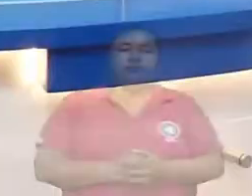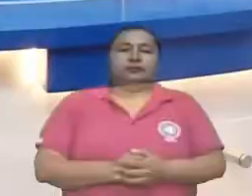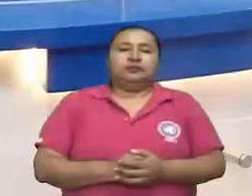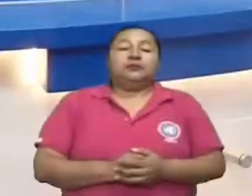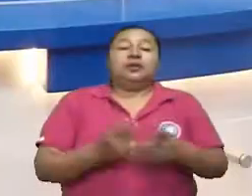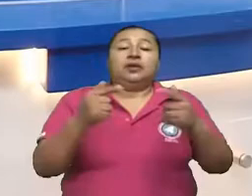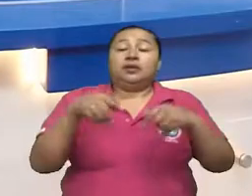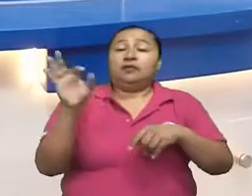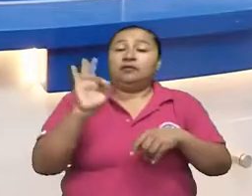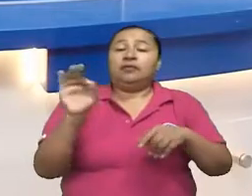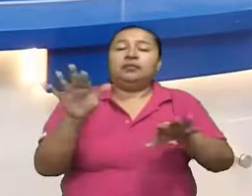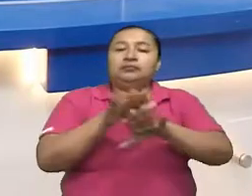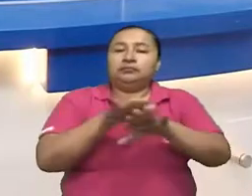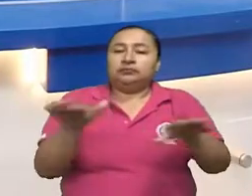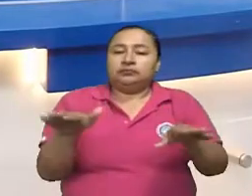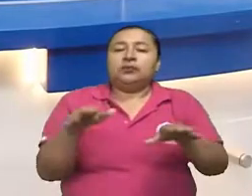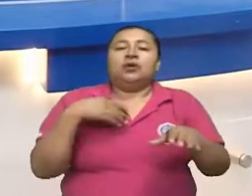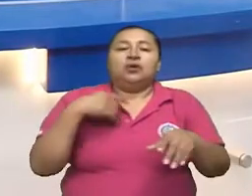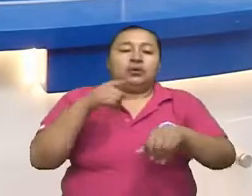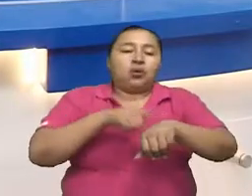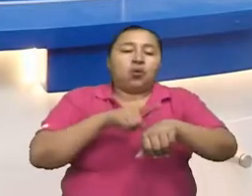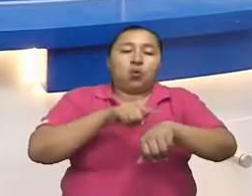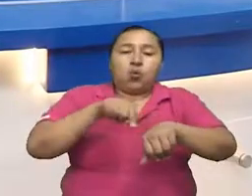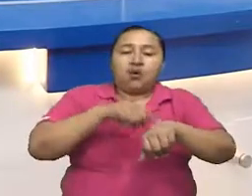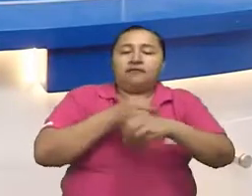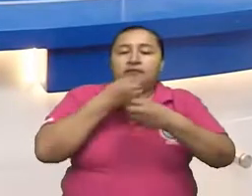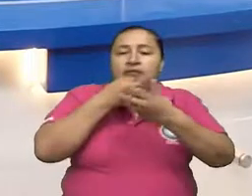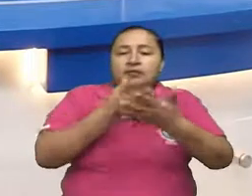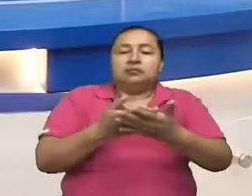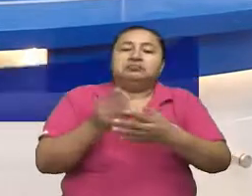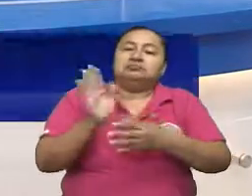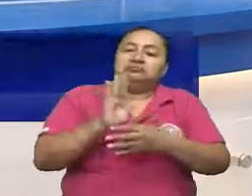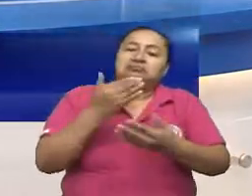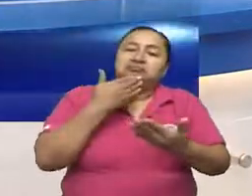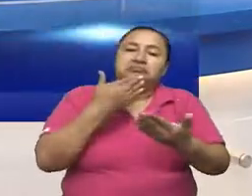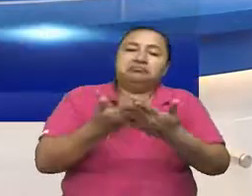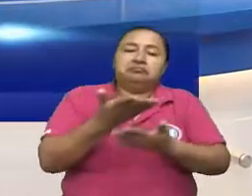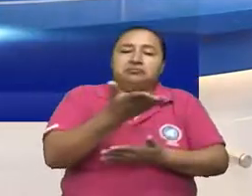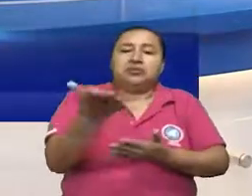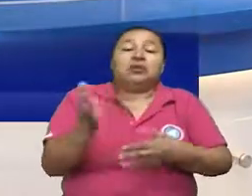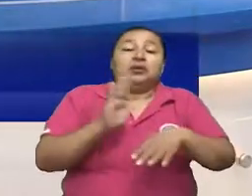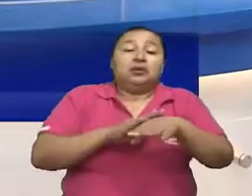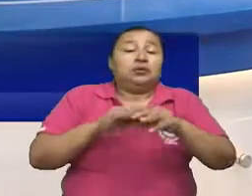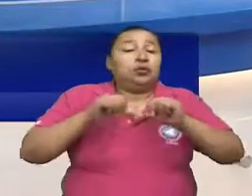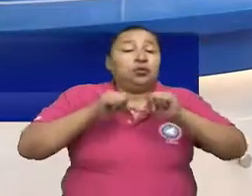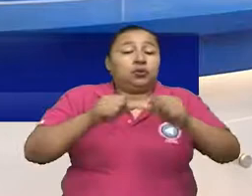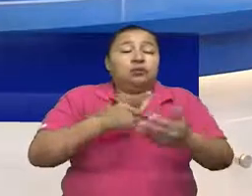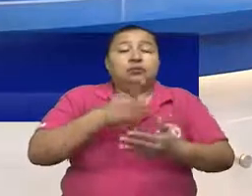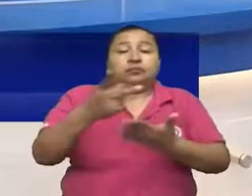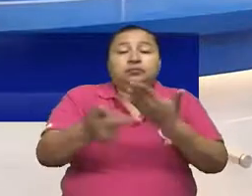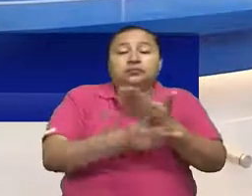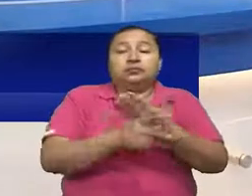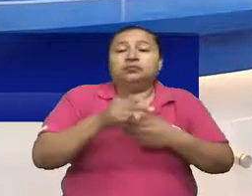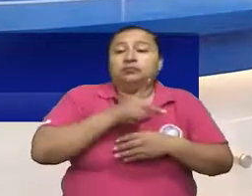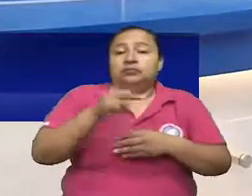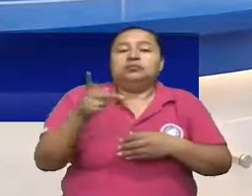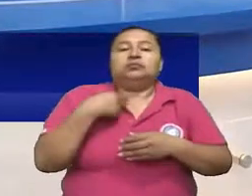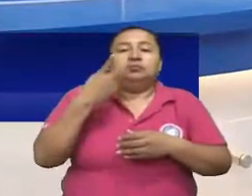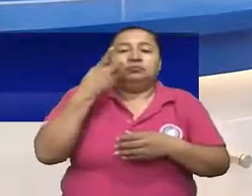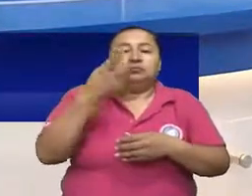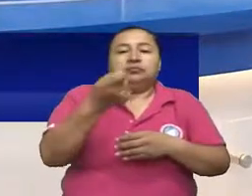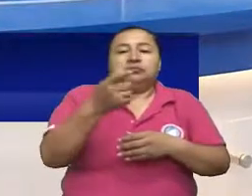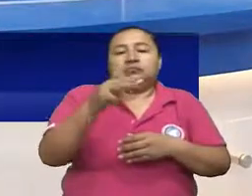Y de esta manera concluimos con nuestra hora informativa. Nos despedimos de ustedes invitándoles a nuestra próxima edición a través de